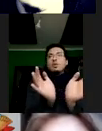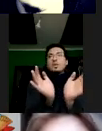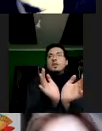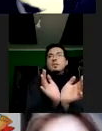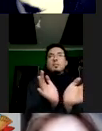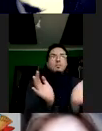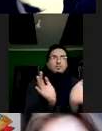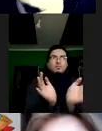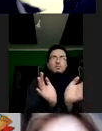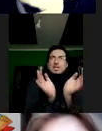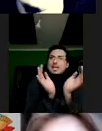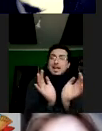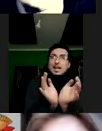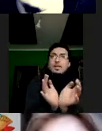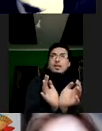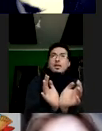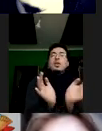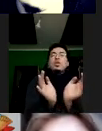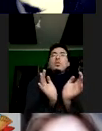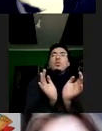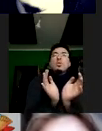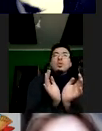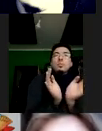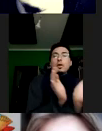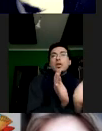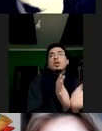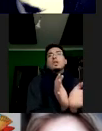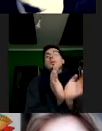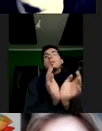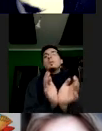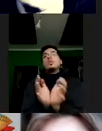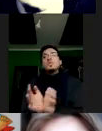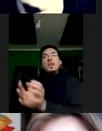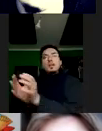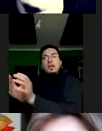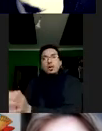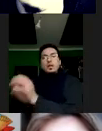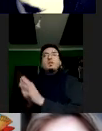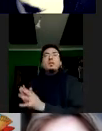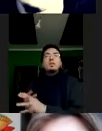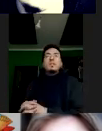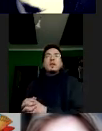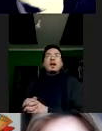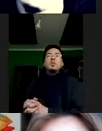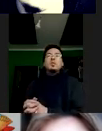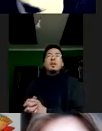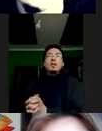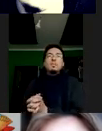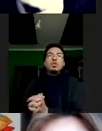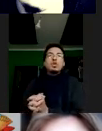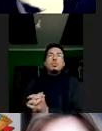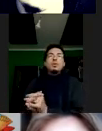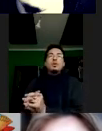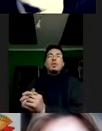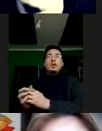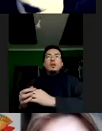nos muestra este ejemplo claramente cómo el plano de corte me permite conocer el interior de la vivienda. Aquí ustedes están